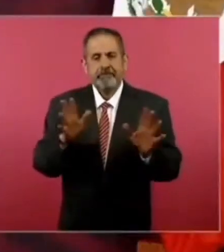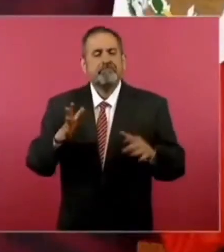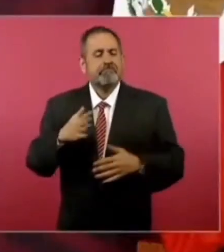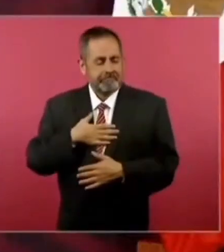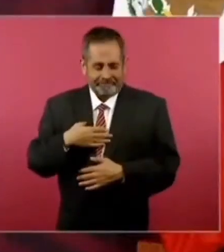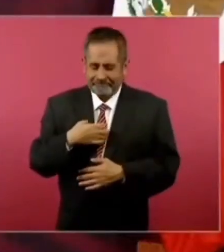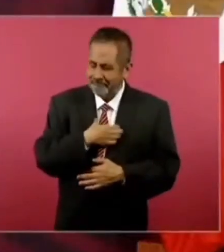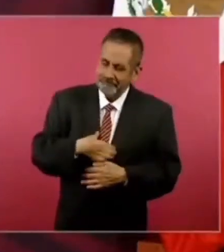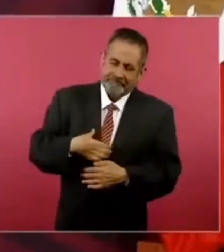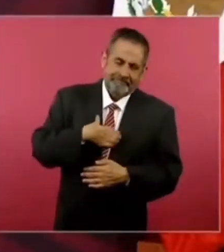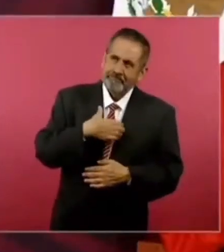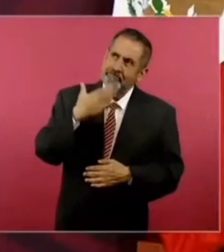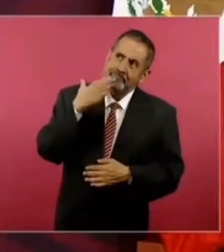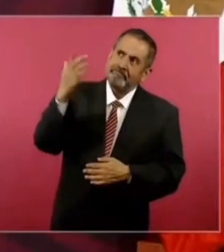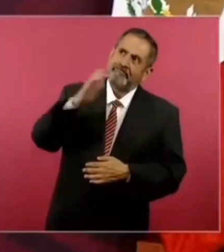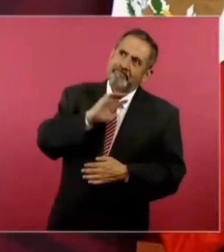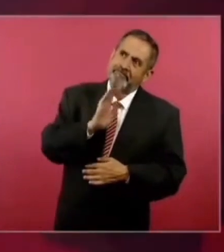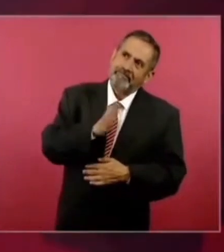estoy contento.